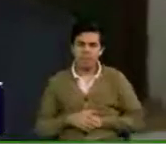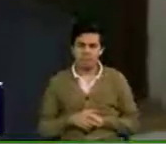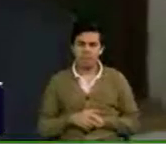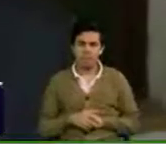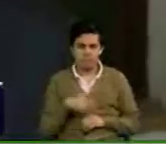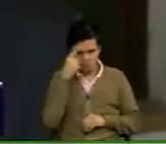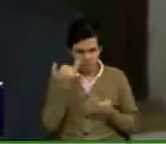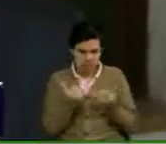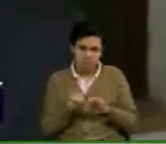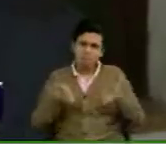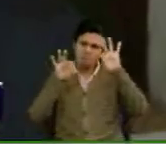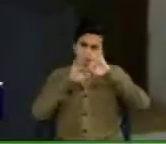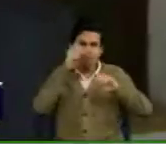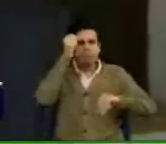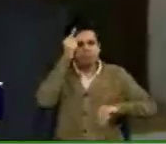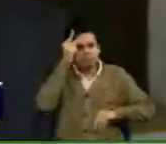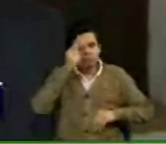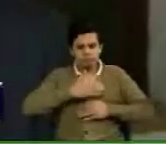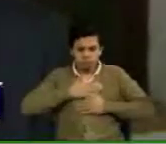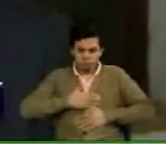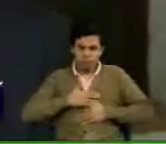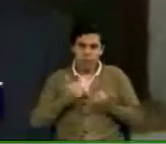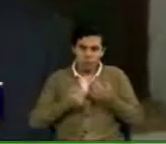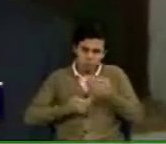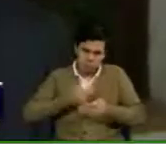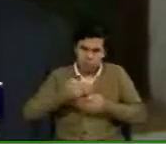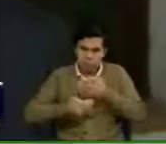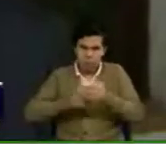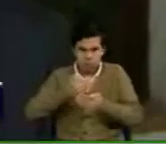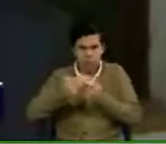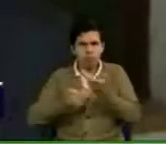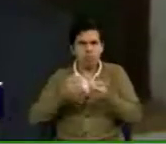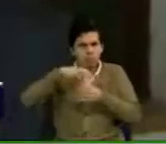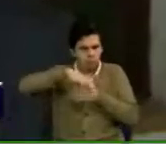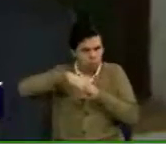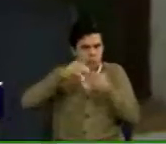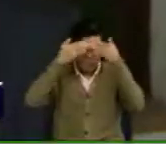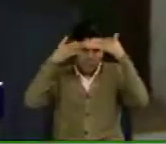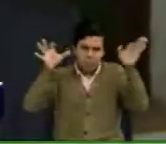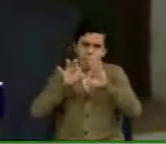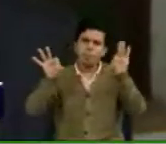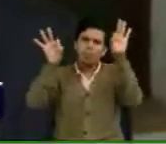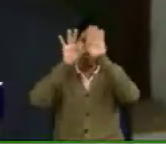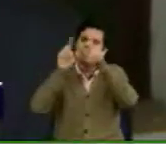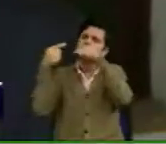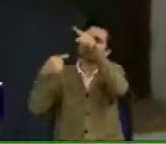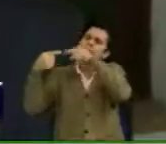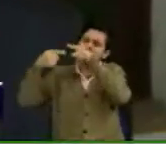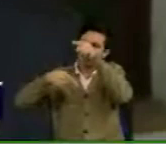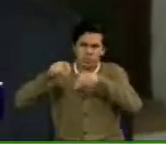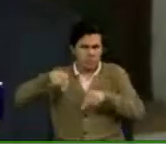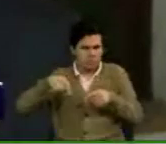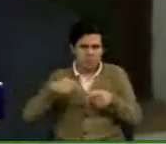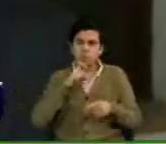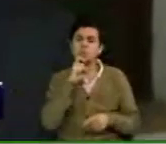a la convivencia, a que hagamos de este proceso electoral una gran fiesta democrática, sin enfrentamientos, sin